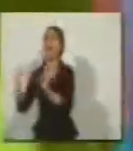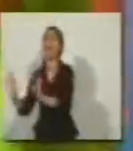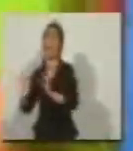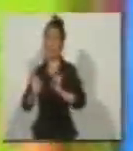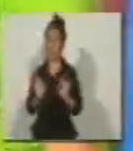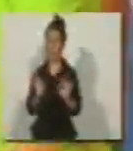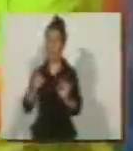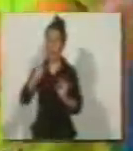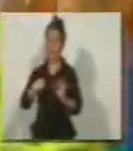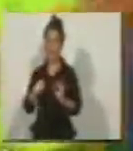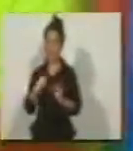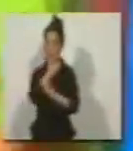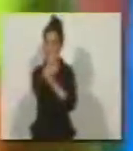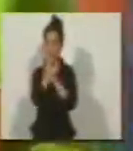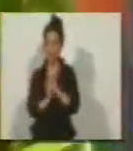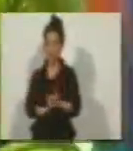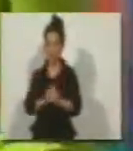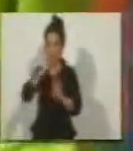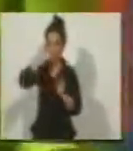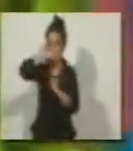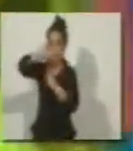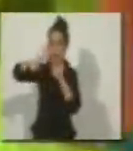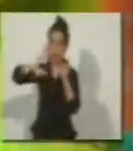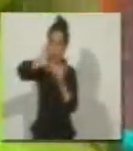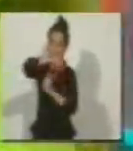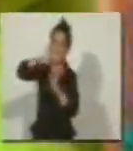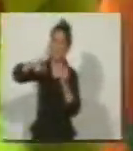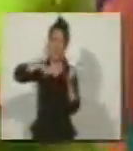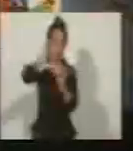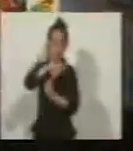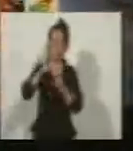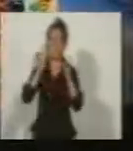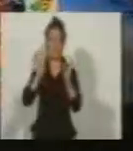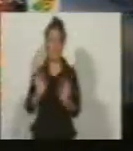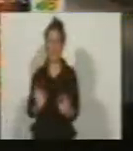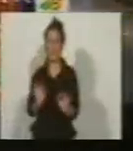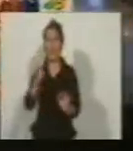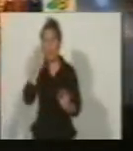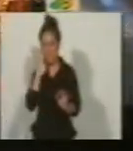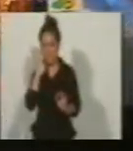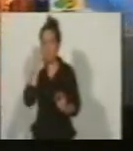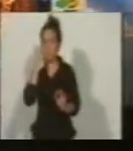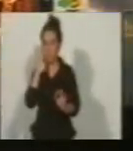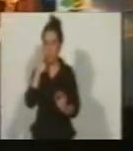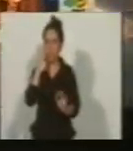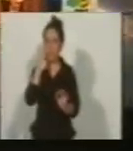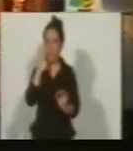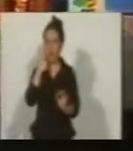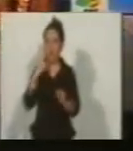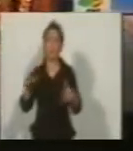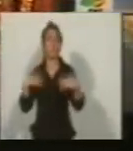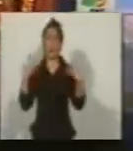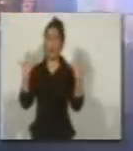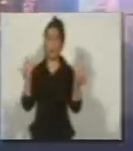Es la misma mierda de todos los años. Mira qué sorpresa hoy aquí